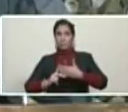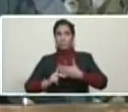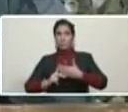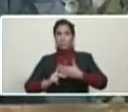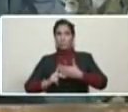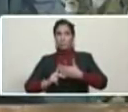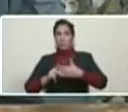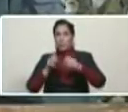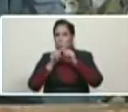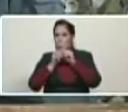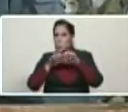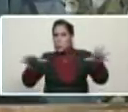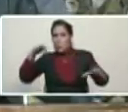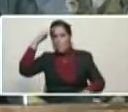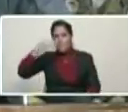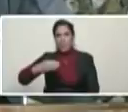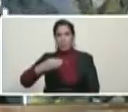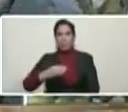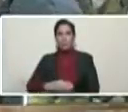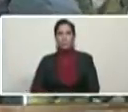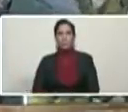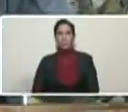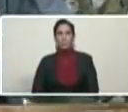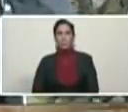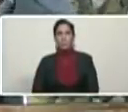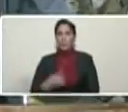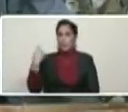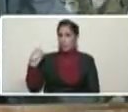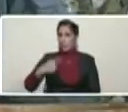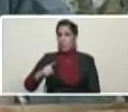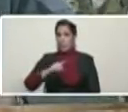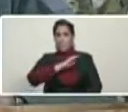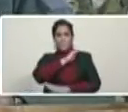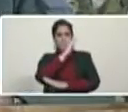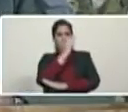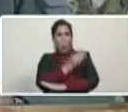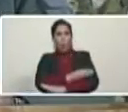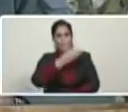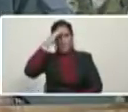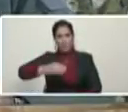de despliegue militar sume poder militar a la nación.